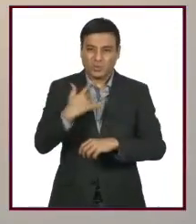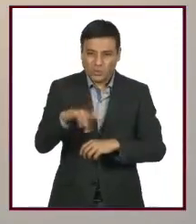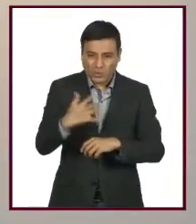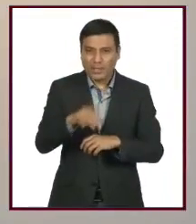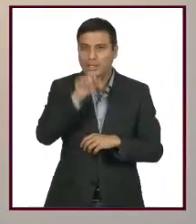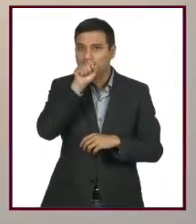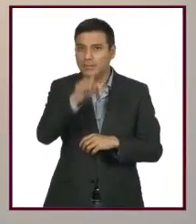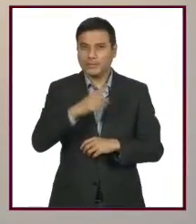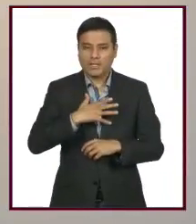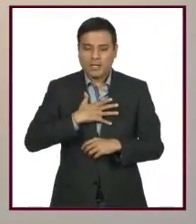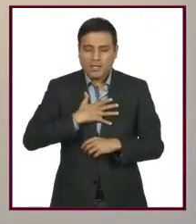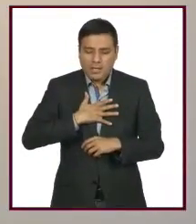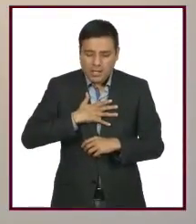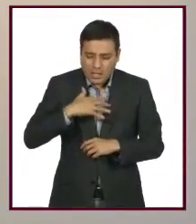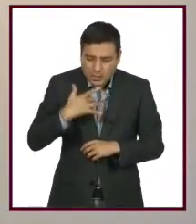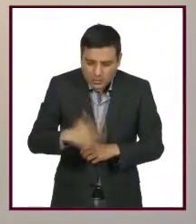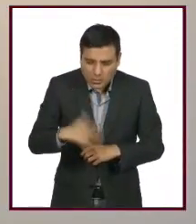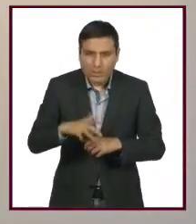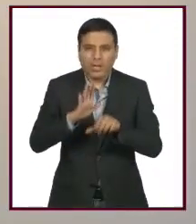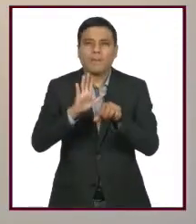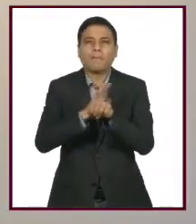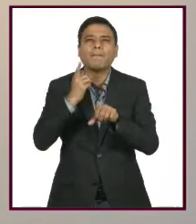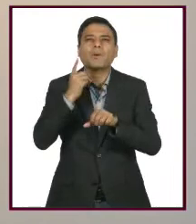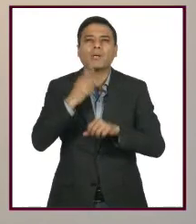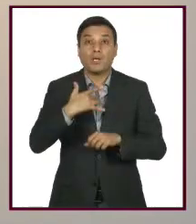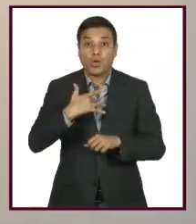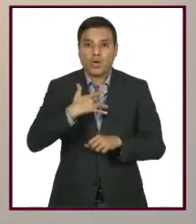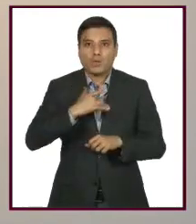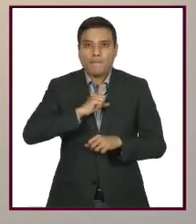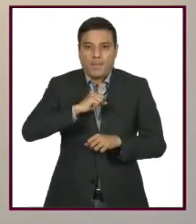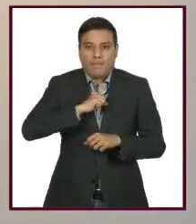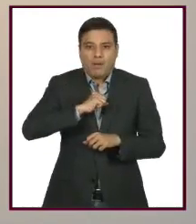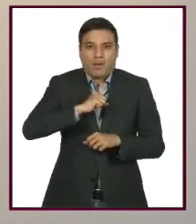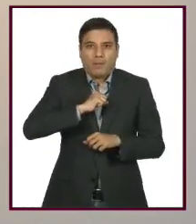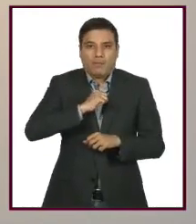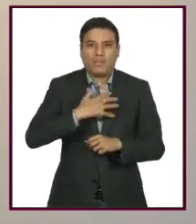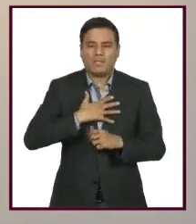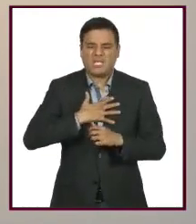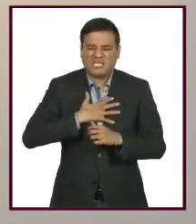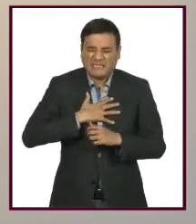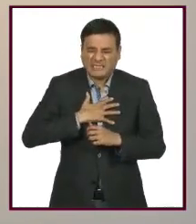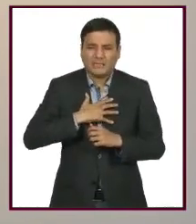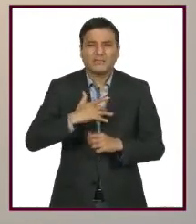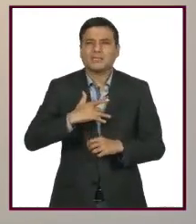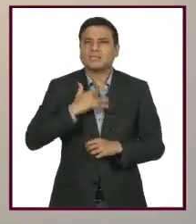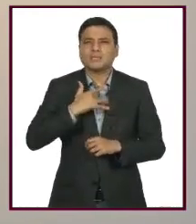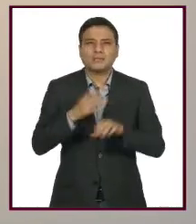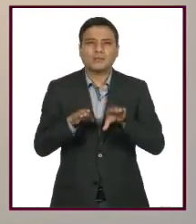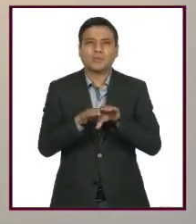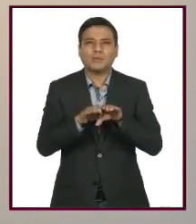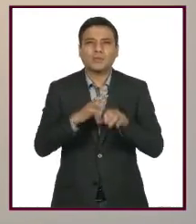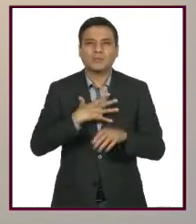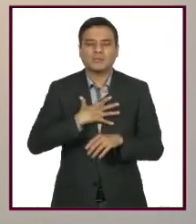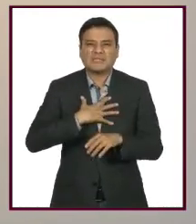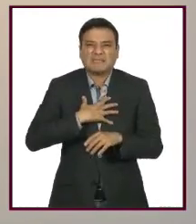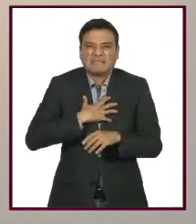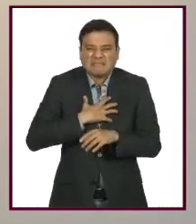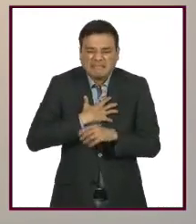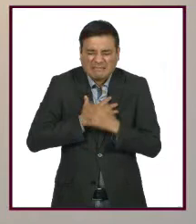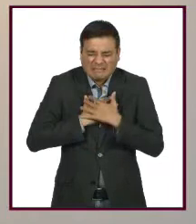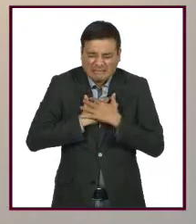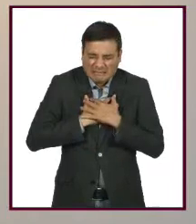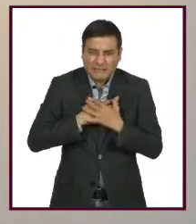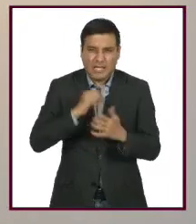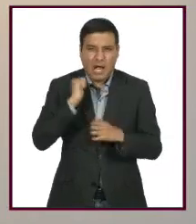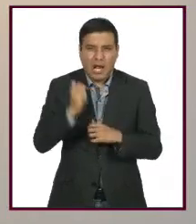aumenta, entonces pueden manifestar también dolor en el pecho, ¿no? Como si algo les apretara. Y bueno, en casos graves